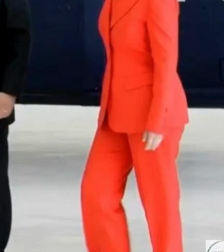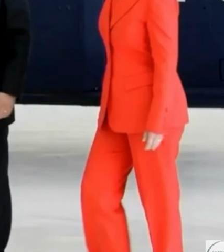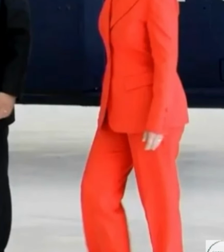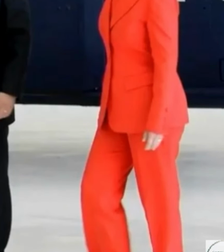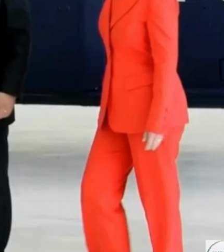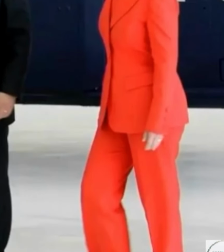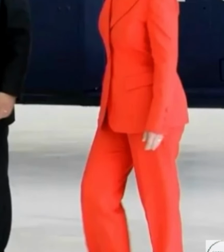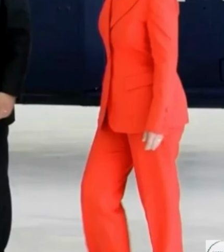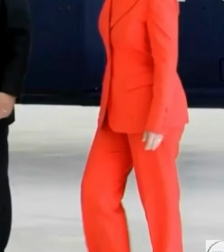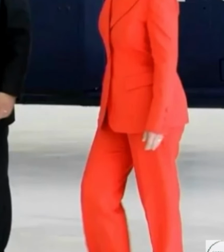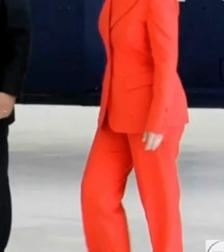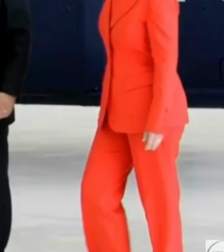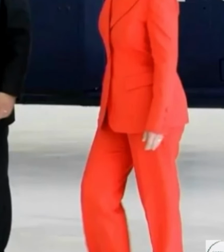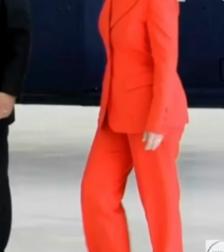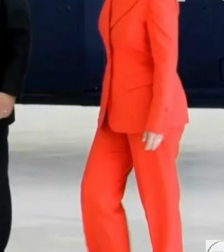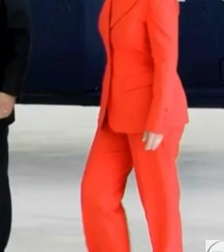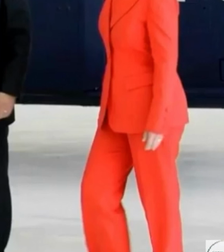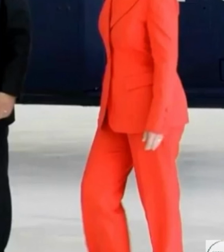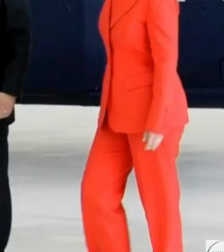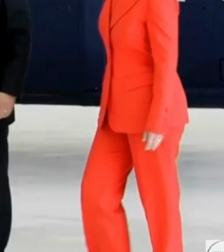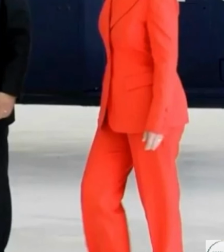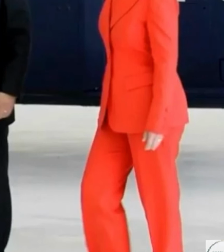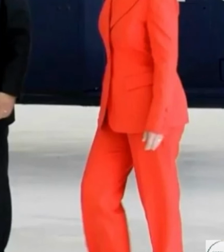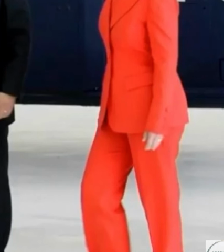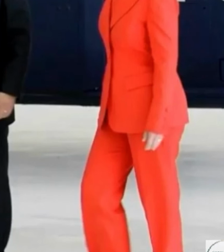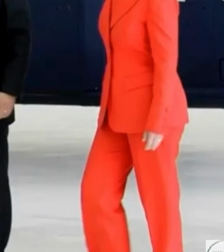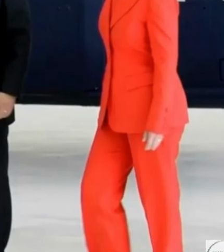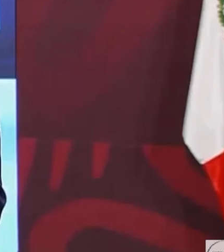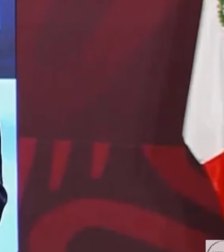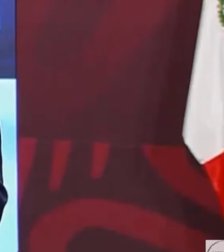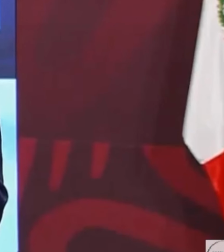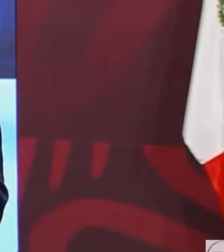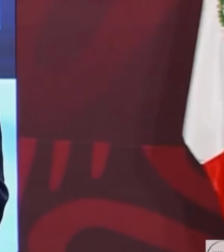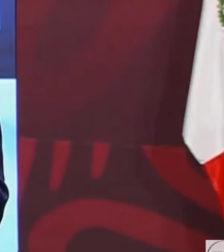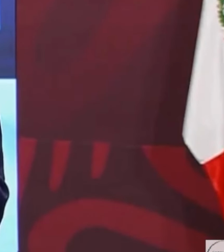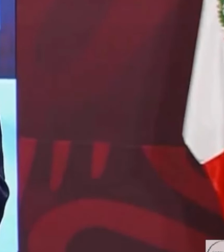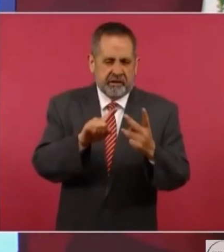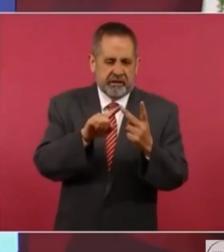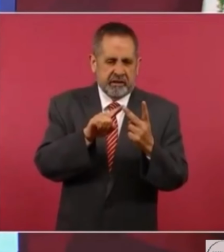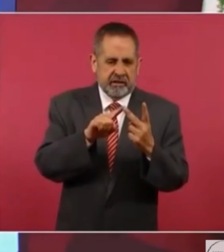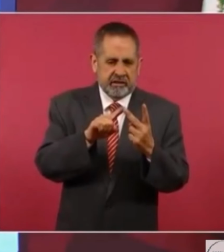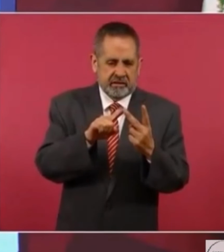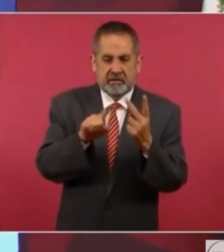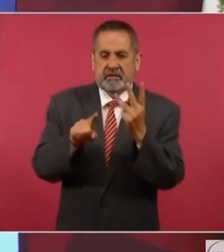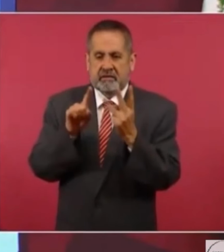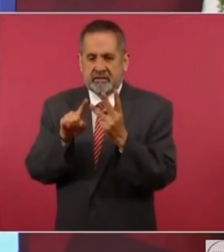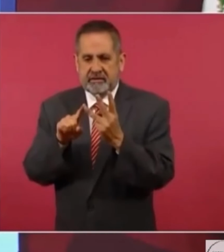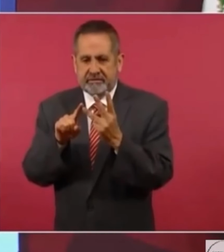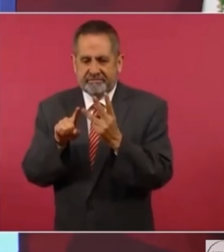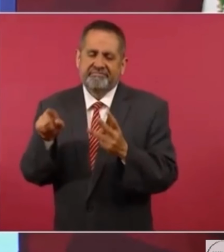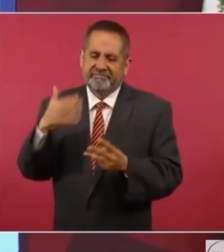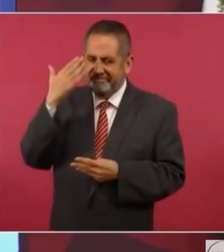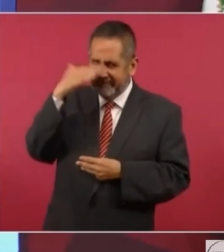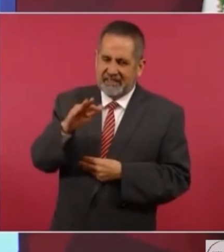Esa es la segunda hipótesis. Y la tercera es que sí sabía de que estaba